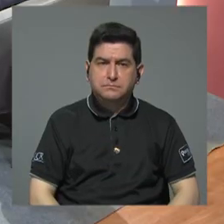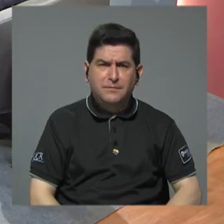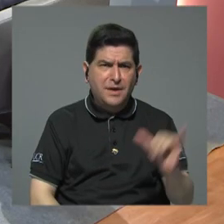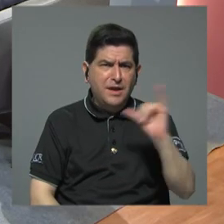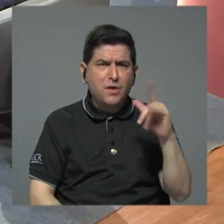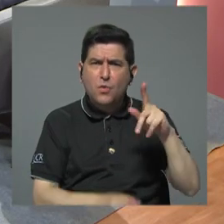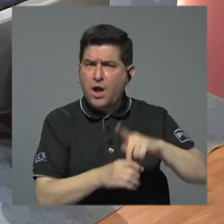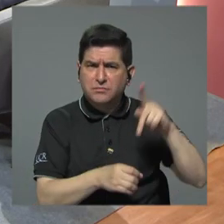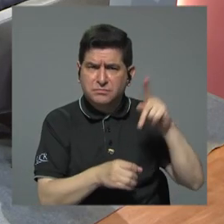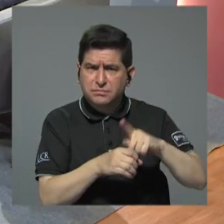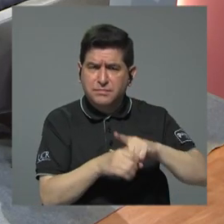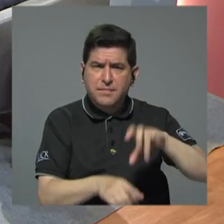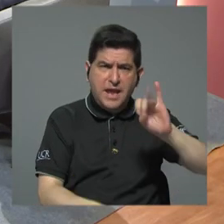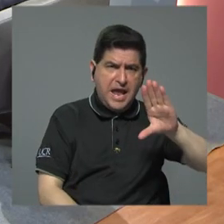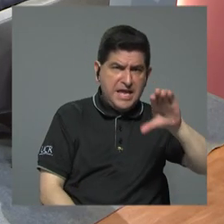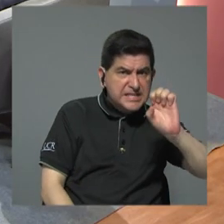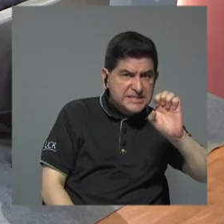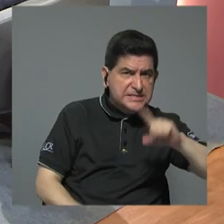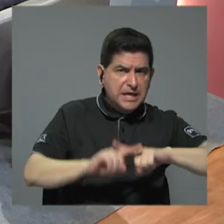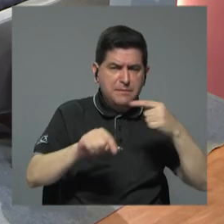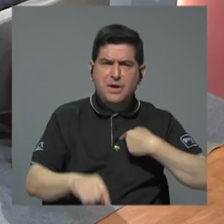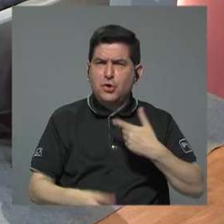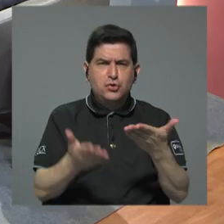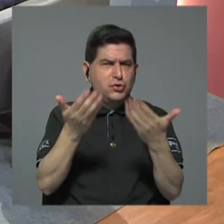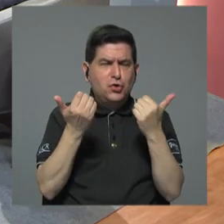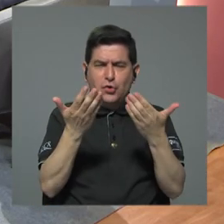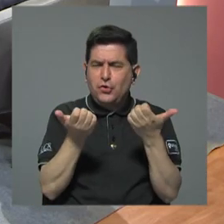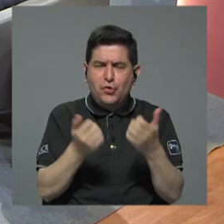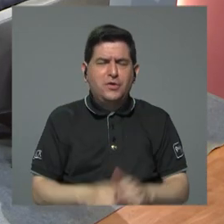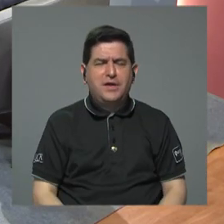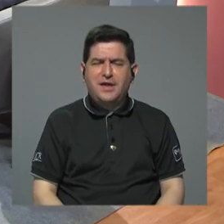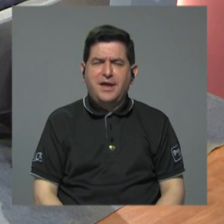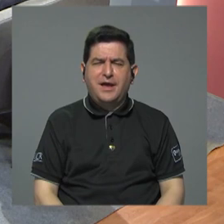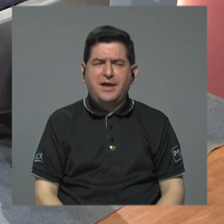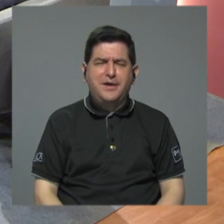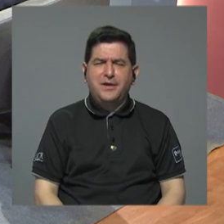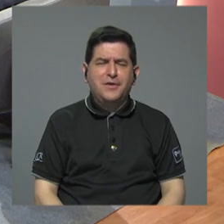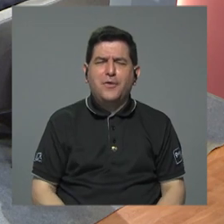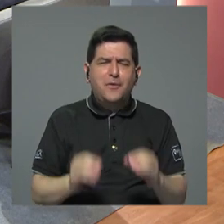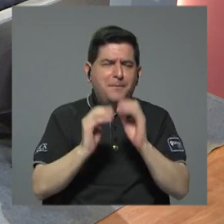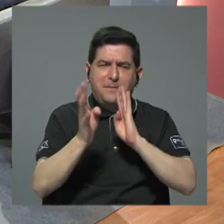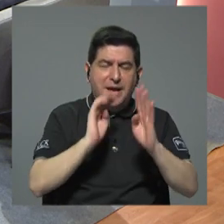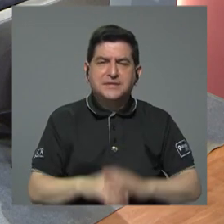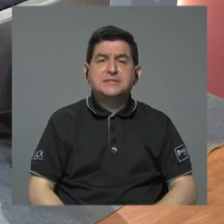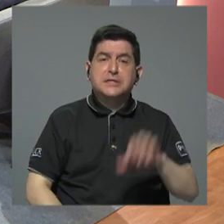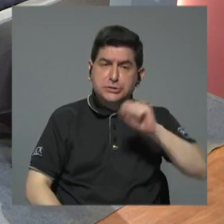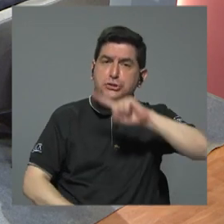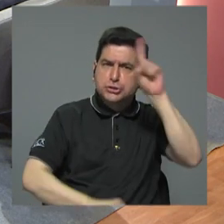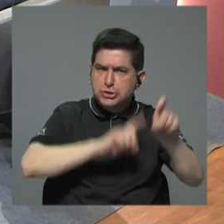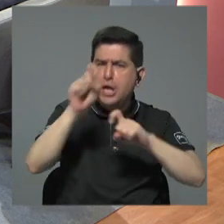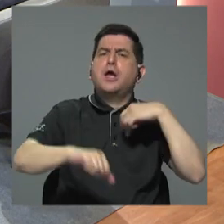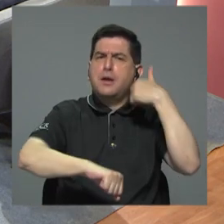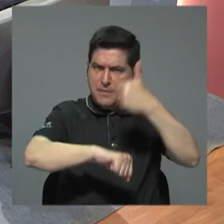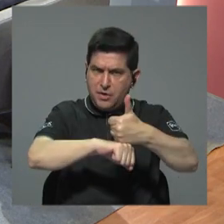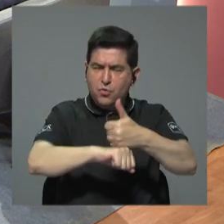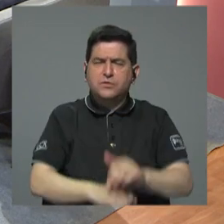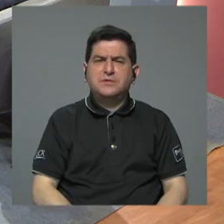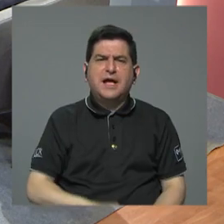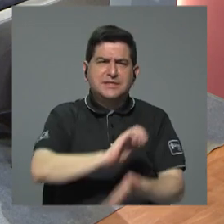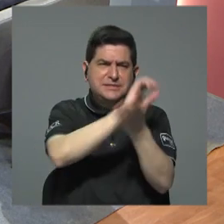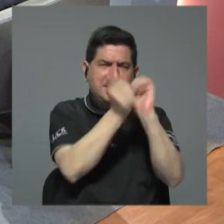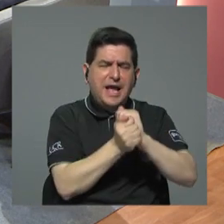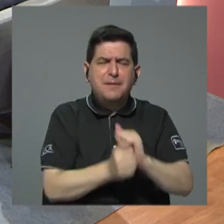tiene participación el ICE, pero no quiero hacer más preámbulos, pero sí dejar planteadas algunas preguntas hacia dónde debe ir el cambio de la